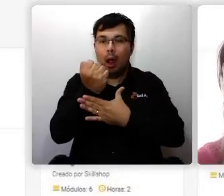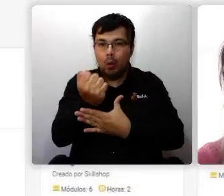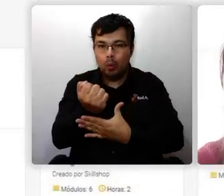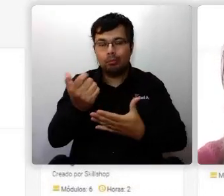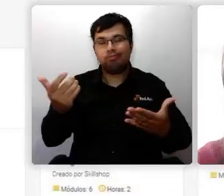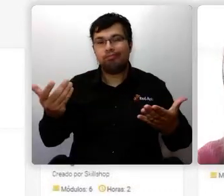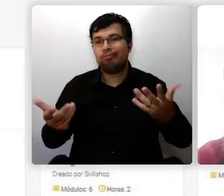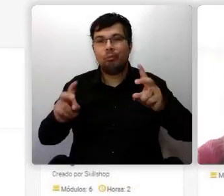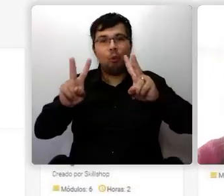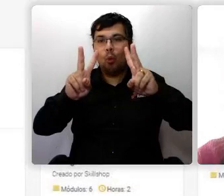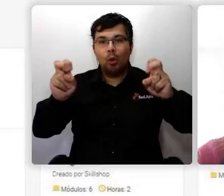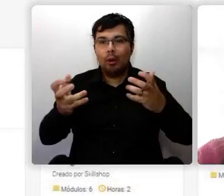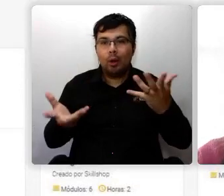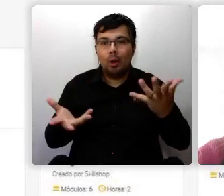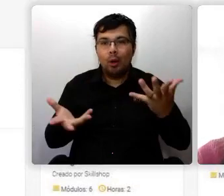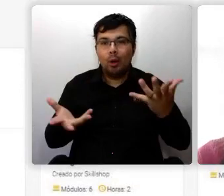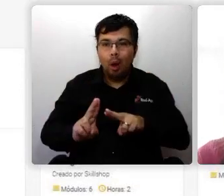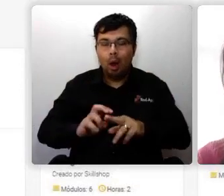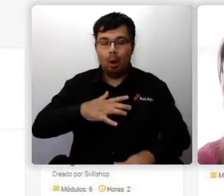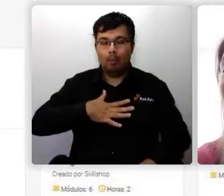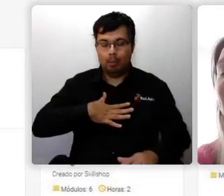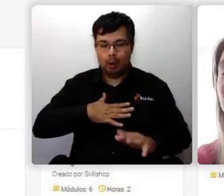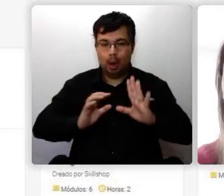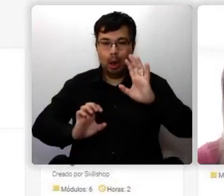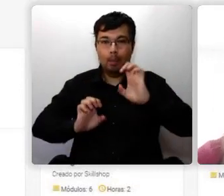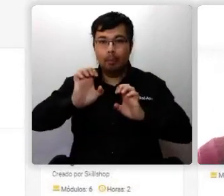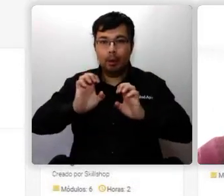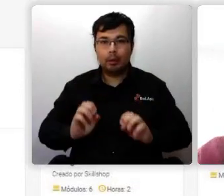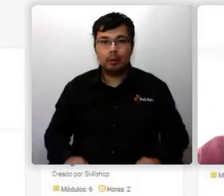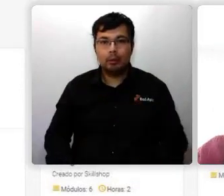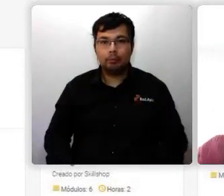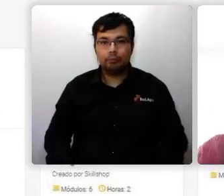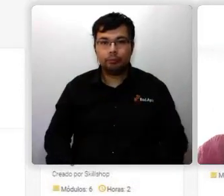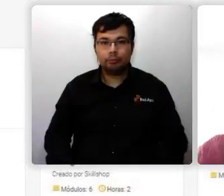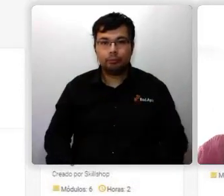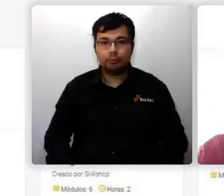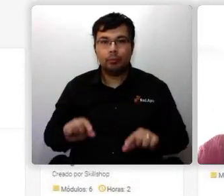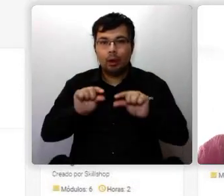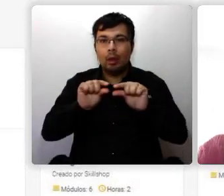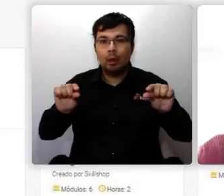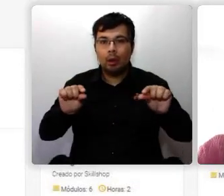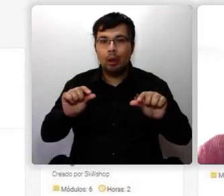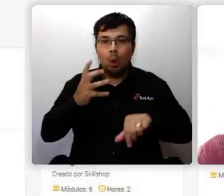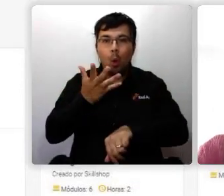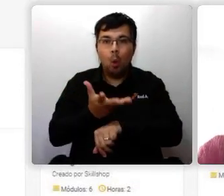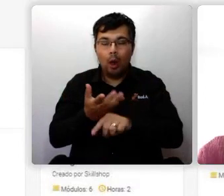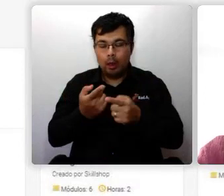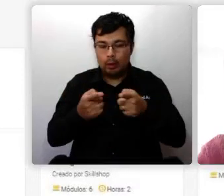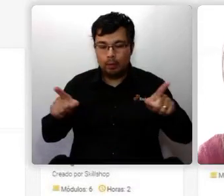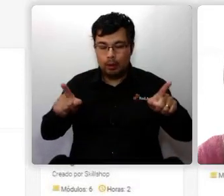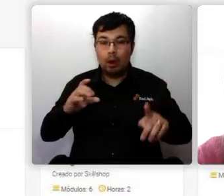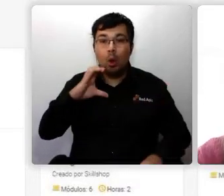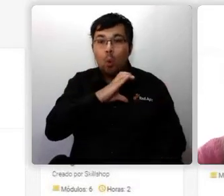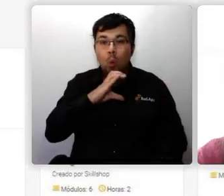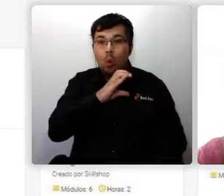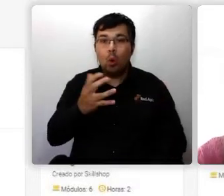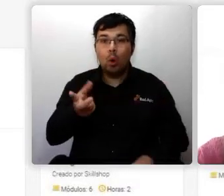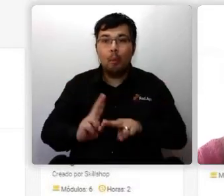bueno, cómo hago mi empresa en línea o no sé, hay distintos cursos que podemos ver cómo hago los Google